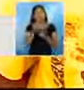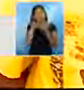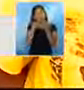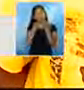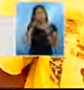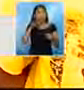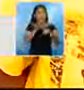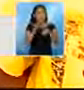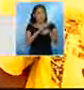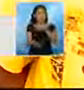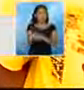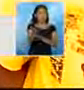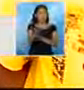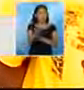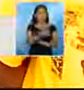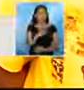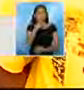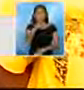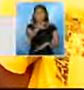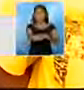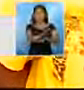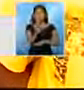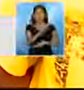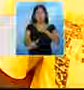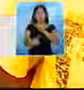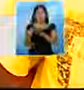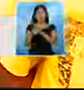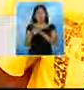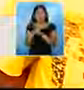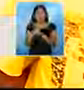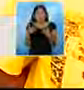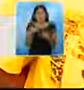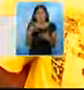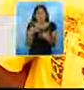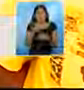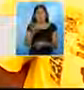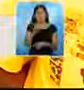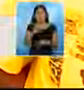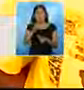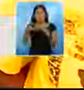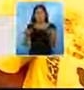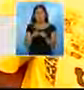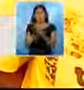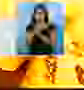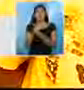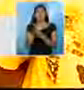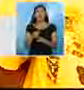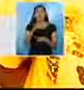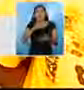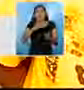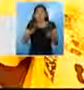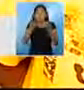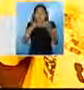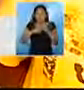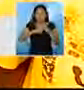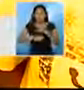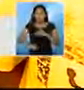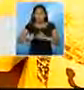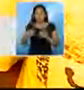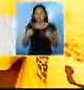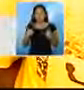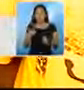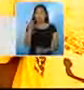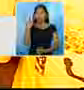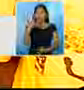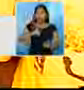mañana. Pero en la tarde me dicen muchos que no porque es peligroso por la zona. Claro, peligroso también por la zona. ¿A cuántos niños va a matricular usted? Ahorita nosotros tengo